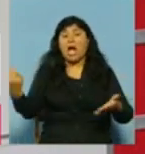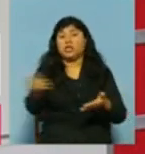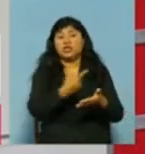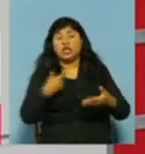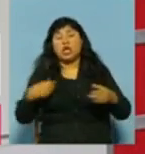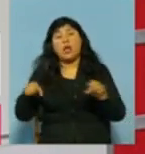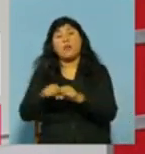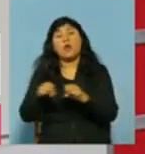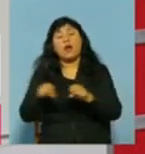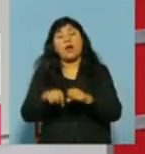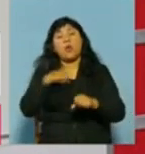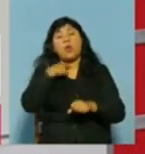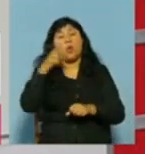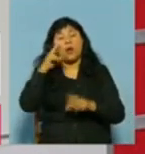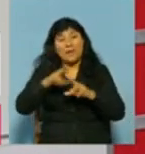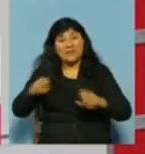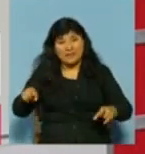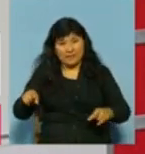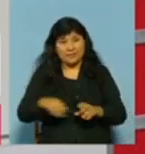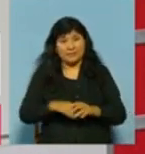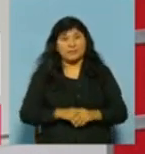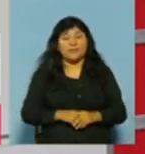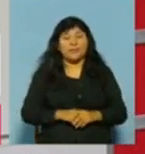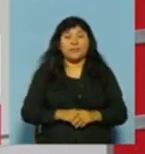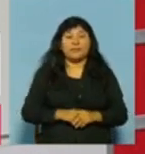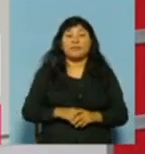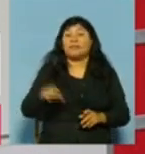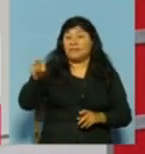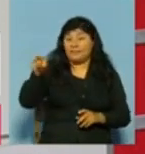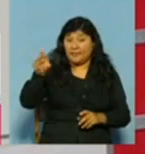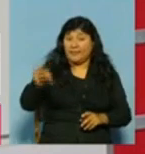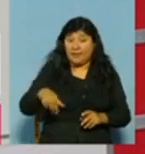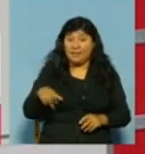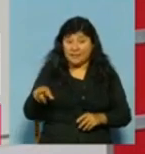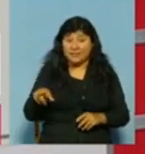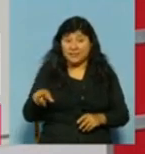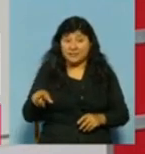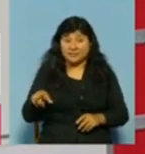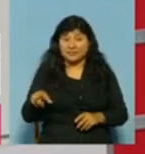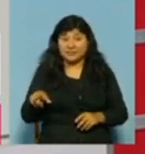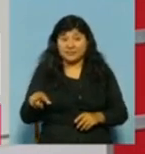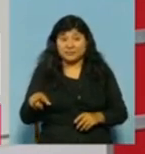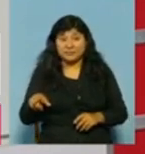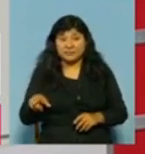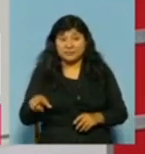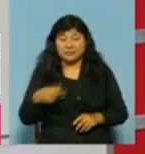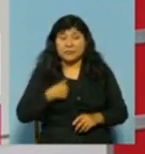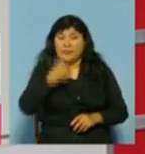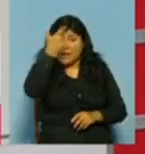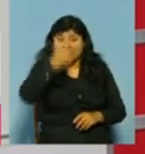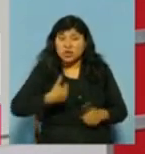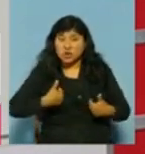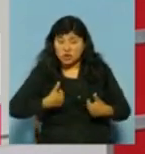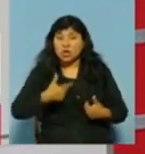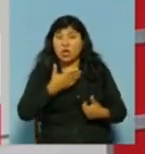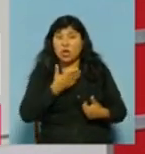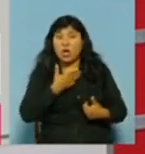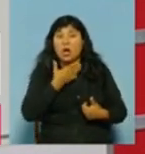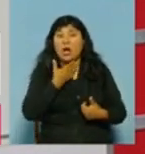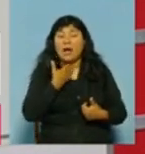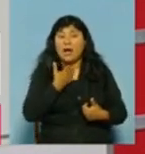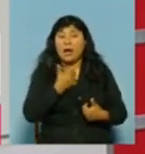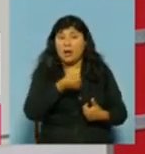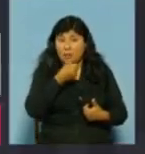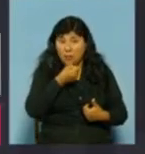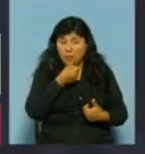Jujuy Investiga. Así es, Omar, y aparte yo lamento mucho que los poderosos no les guste la